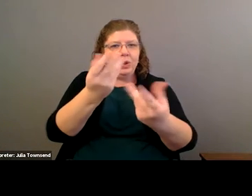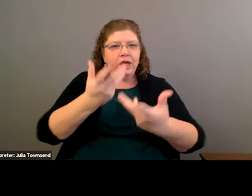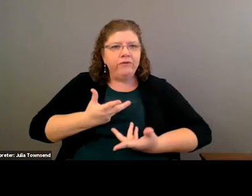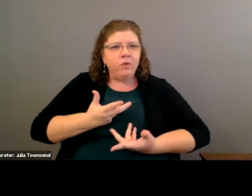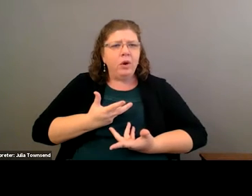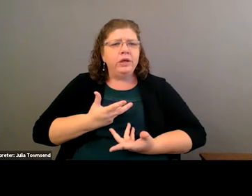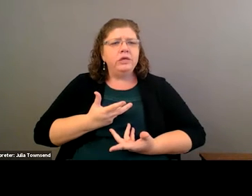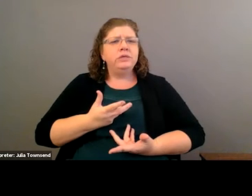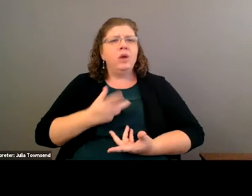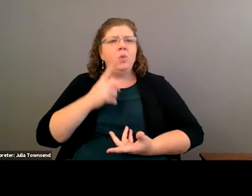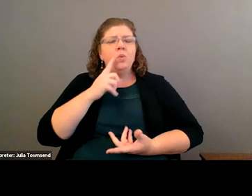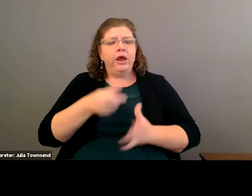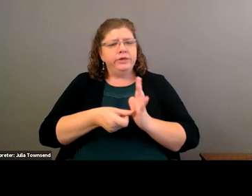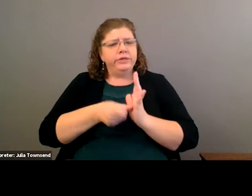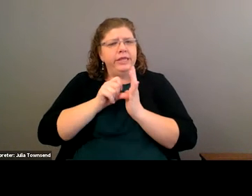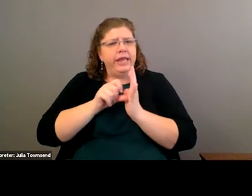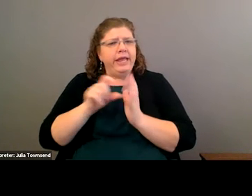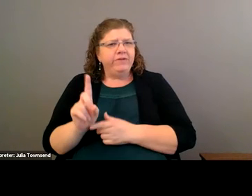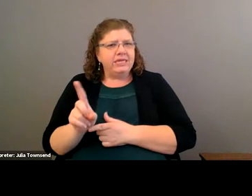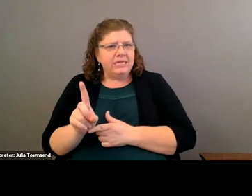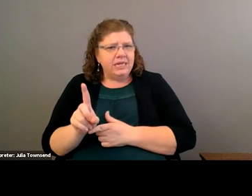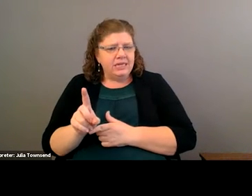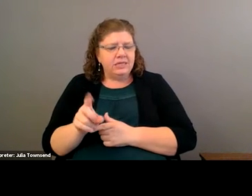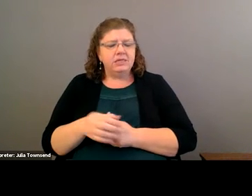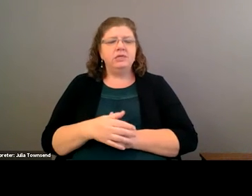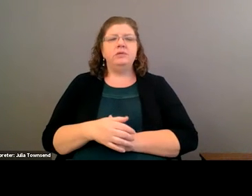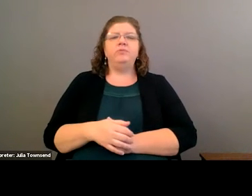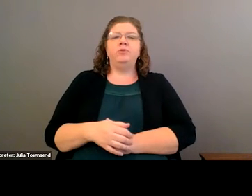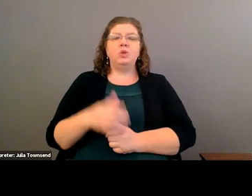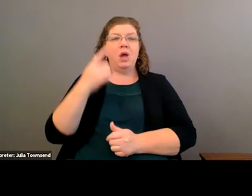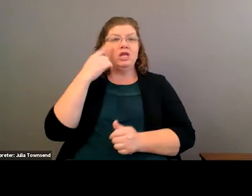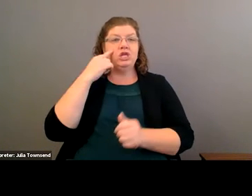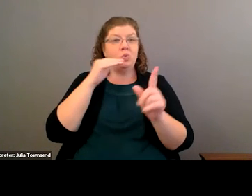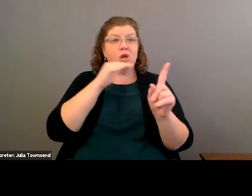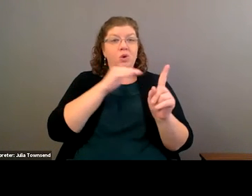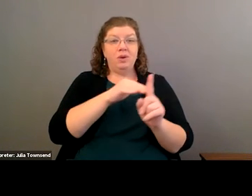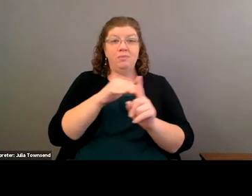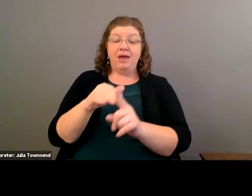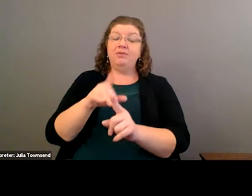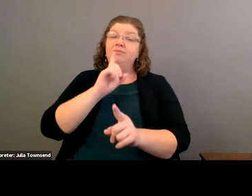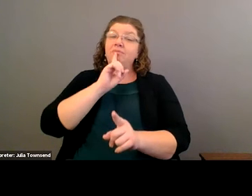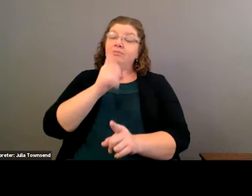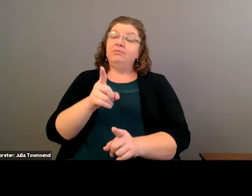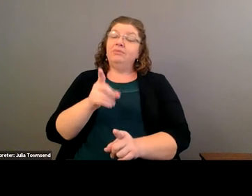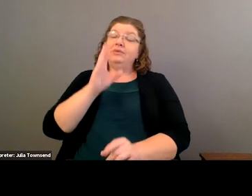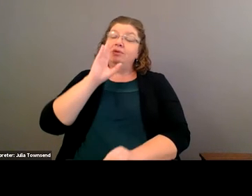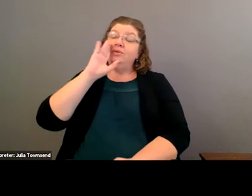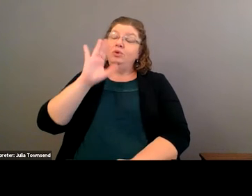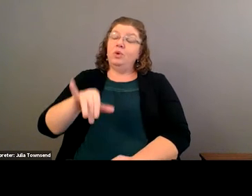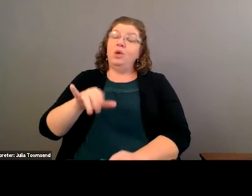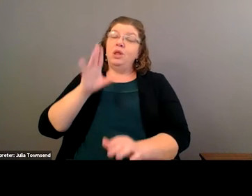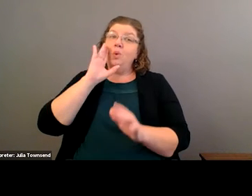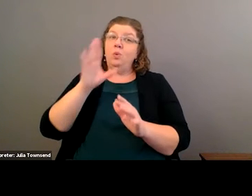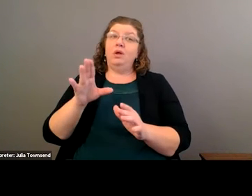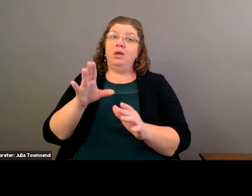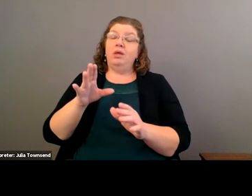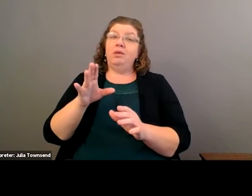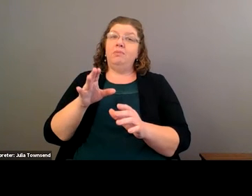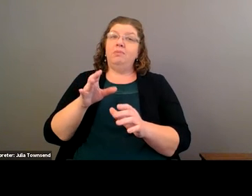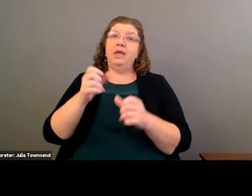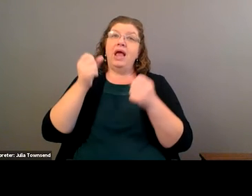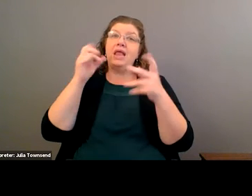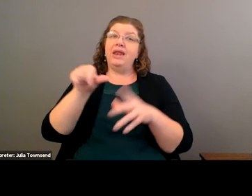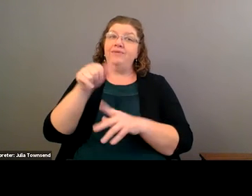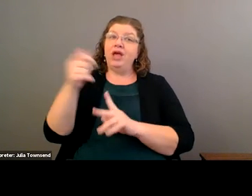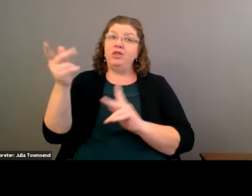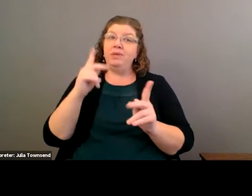ustedes? ¿Dónde está el énfasis aquí? Quería recordarles que a pesar de que, y yo sé que va a haber